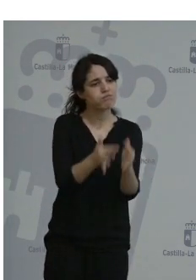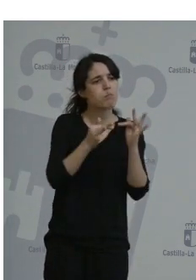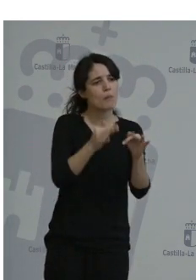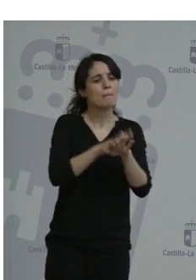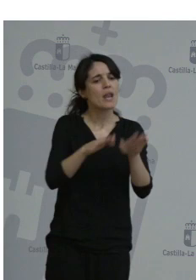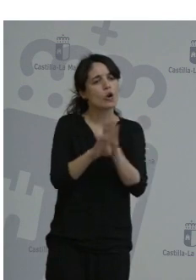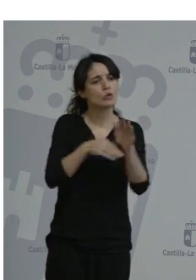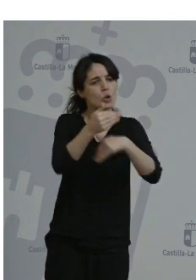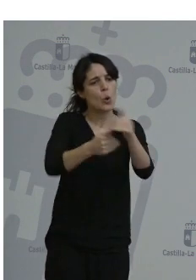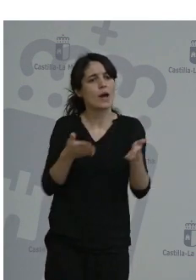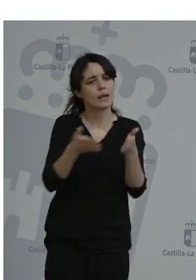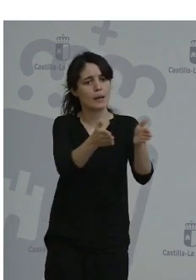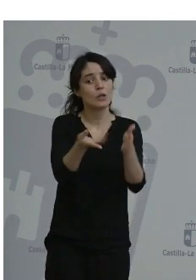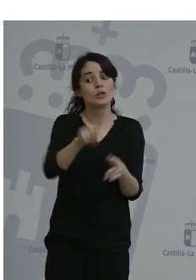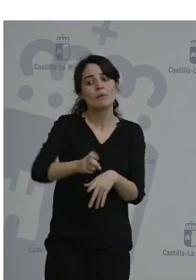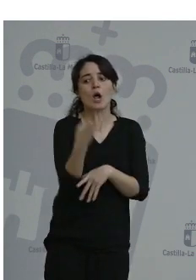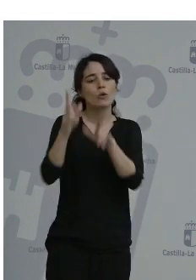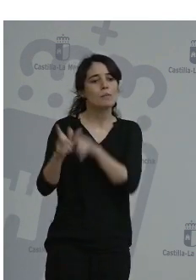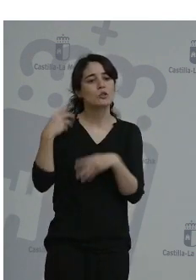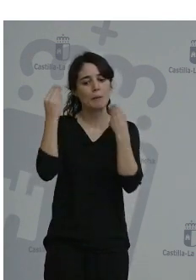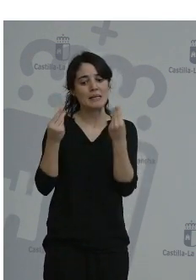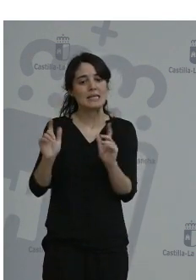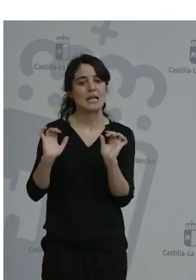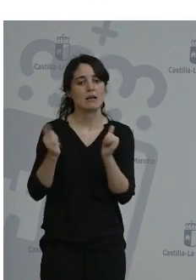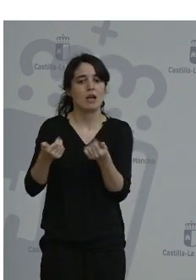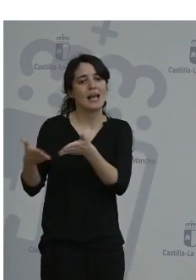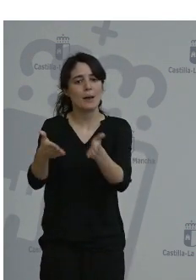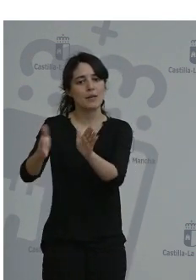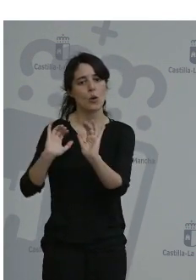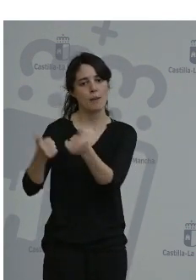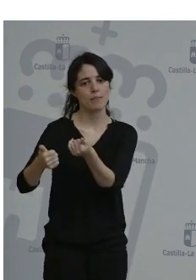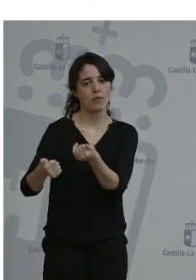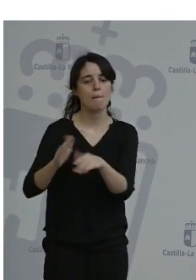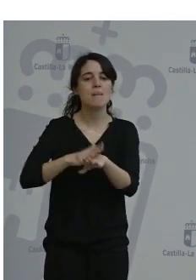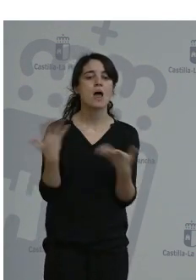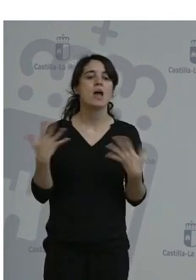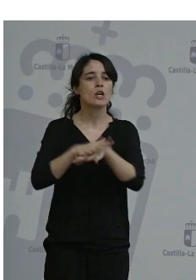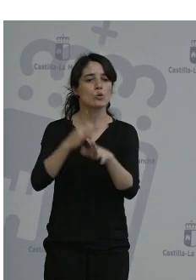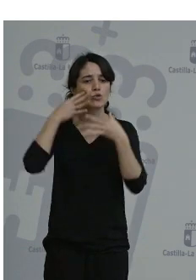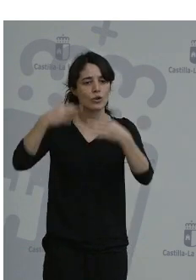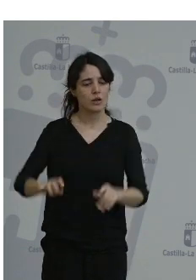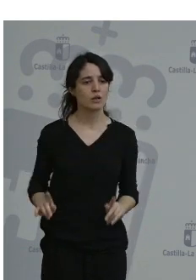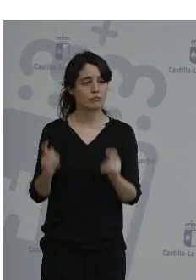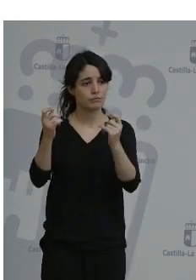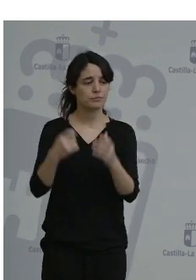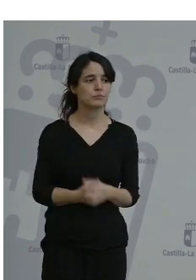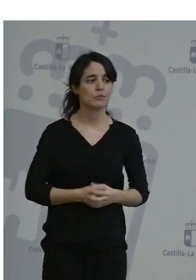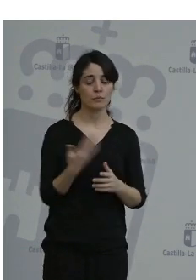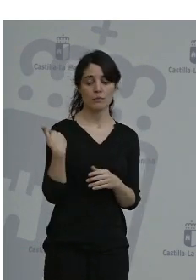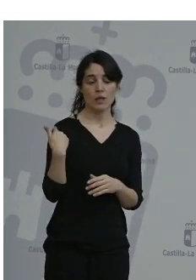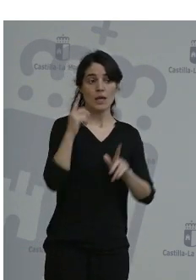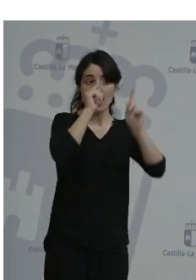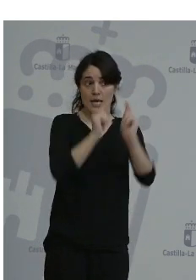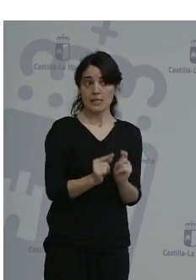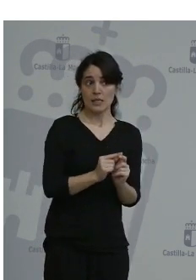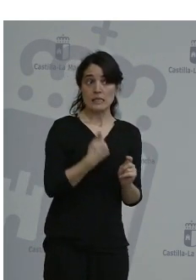y sea para otros el principio de este camino para la inclusión real. Las estadísticas más recientes que yo